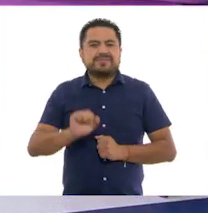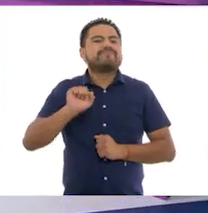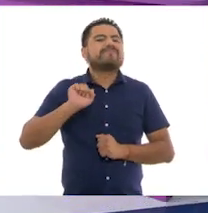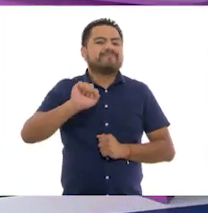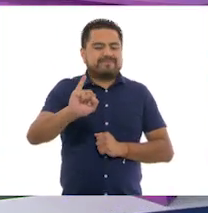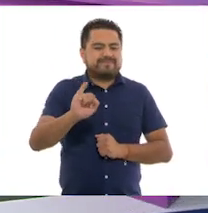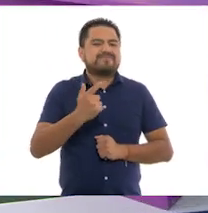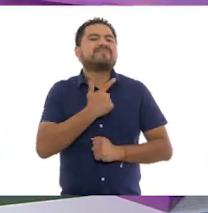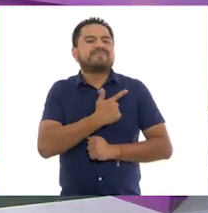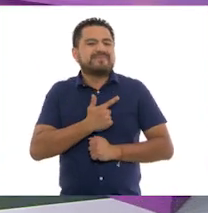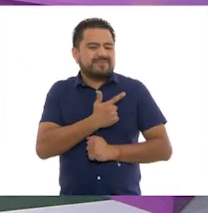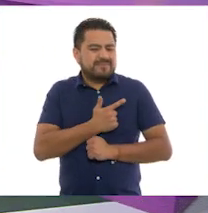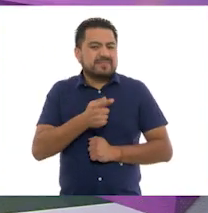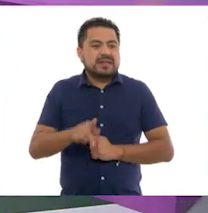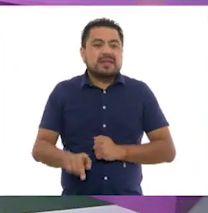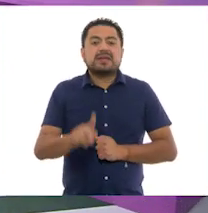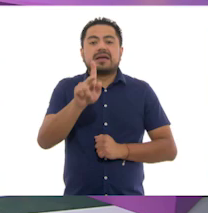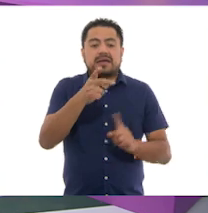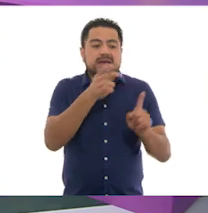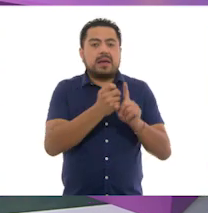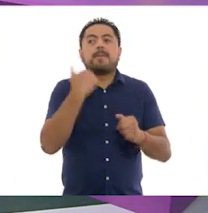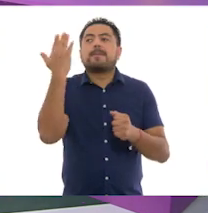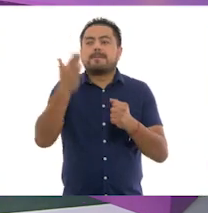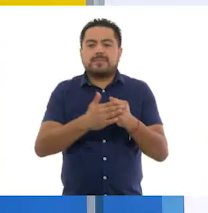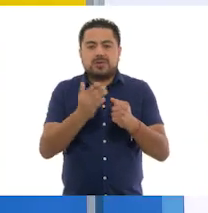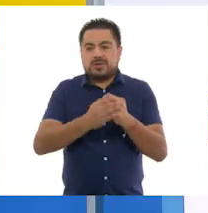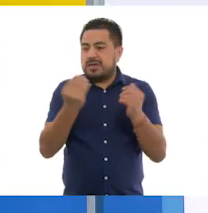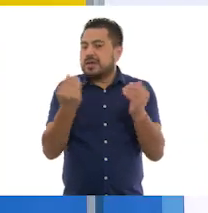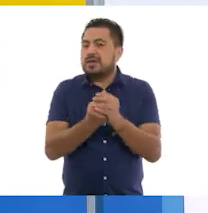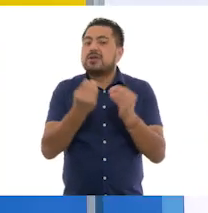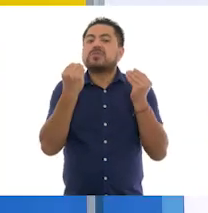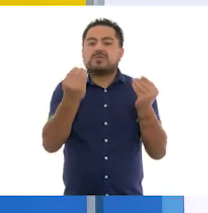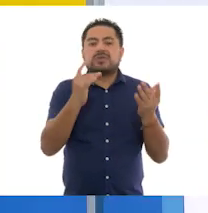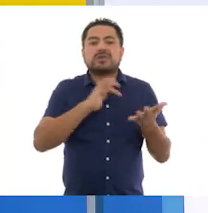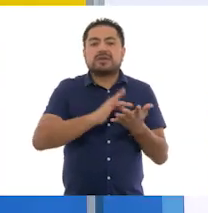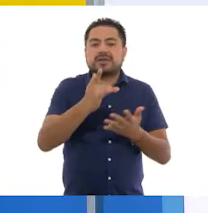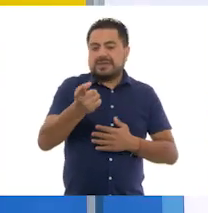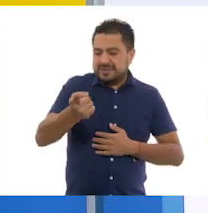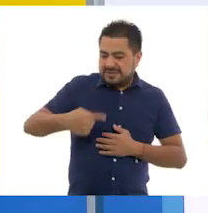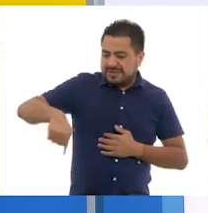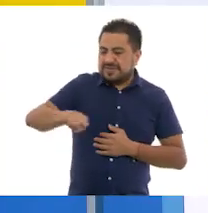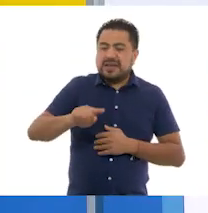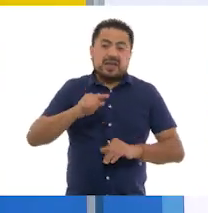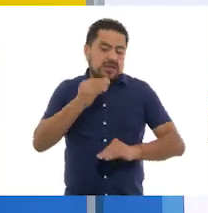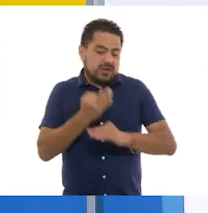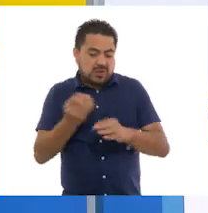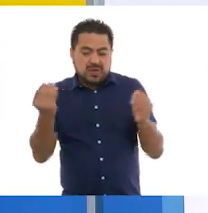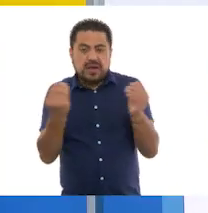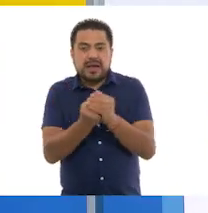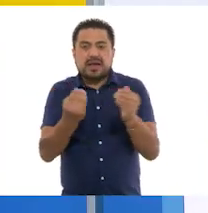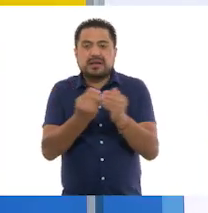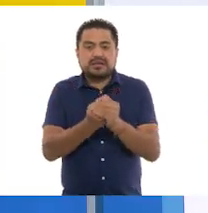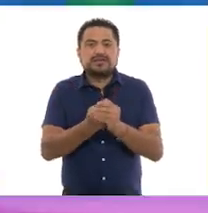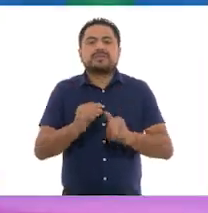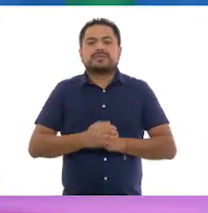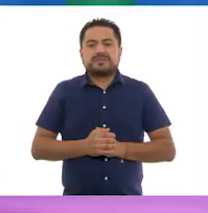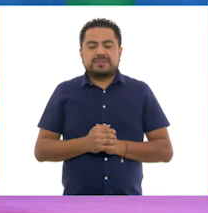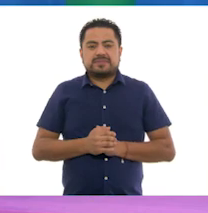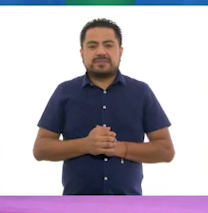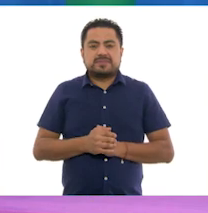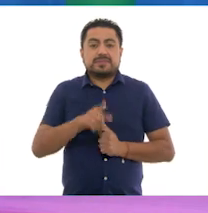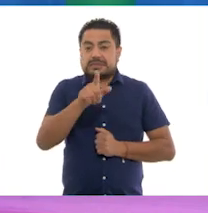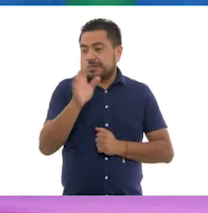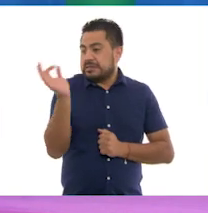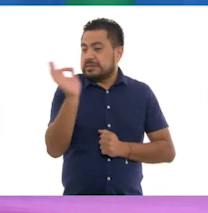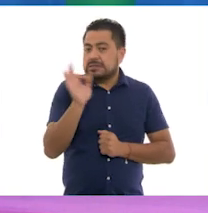supuesto que sí, Raulito. Pero eso será hasta la próxima clase. Muchas gracias a ustedes por esta sesión. Nos vemos. Si